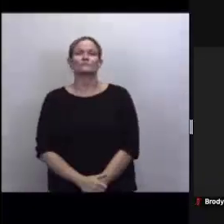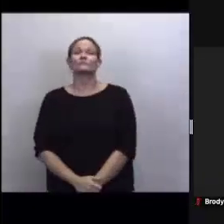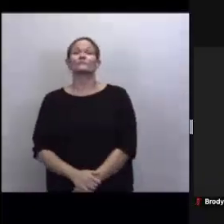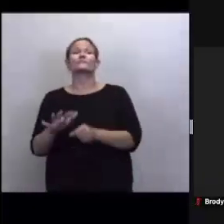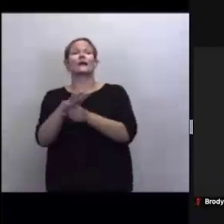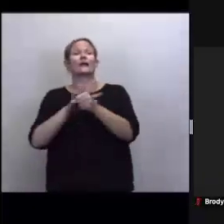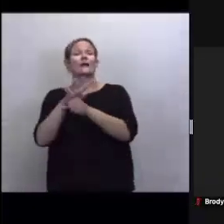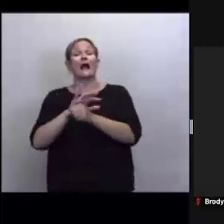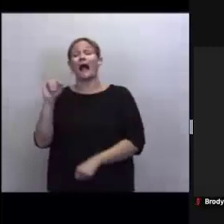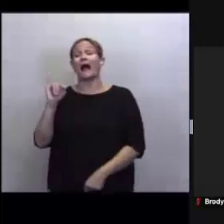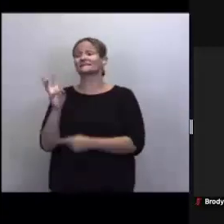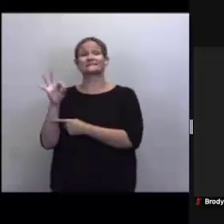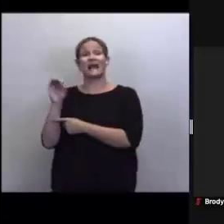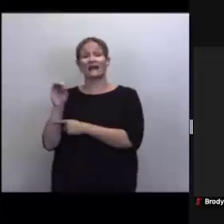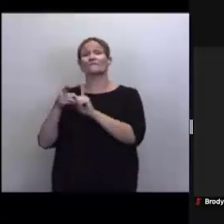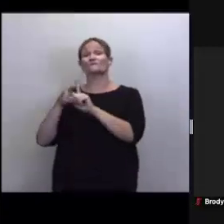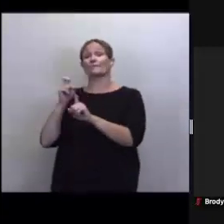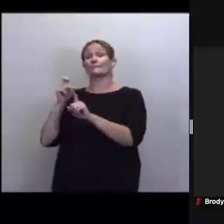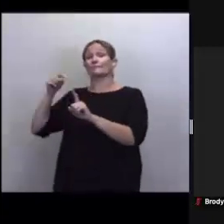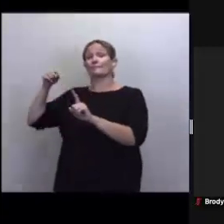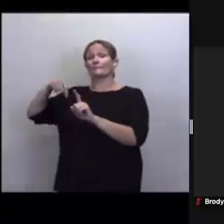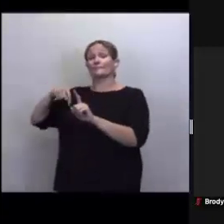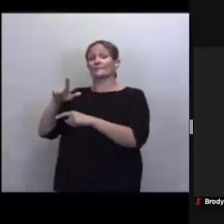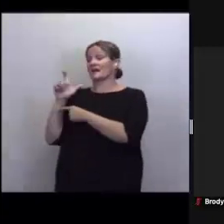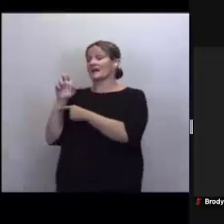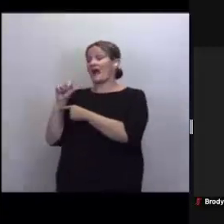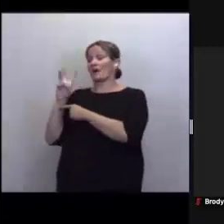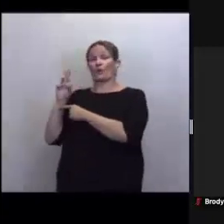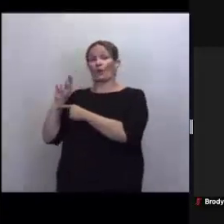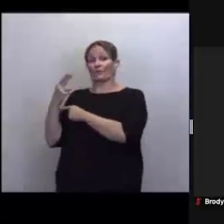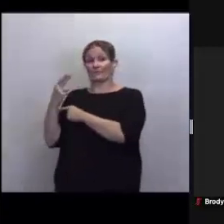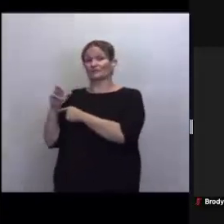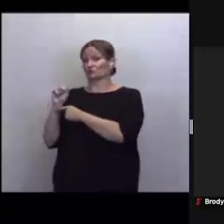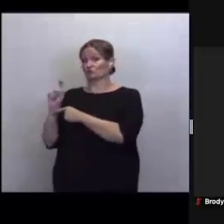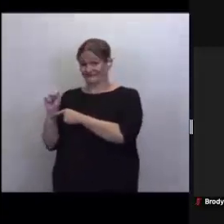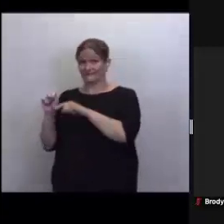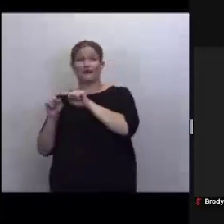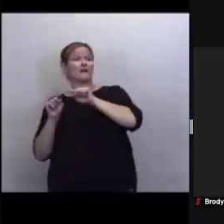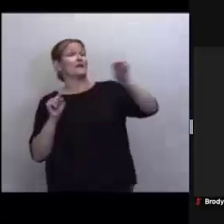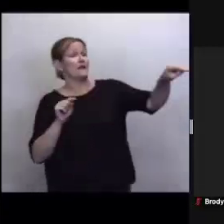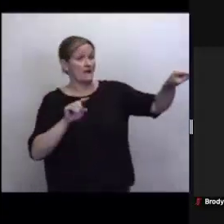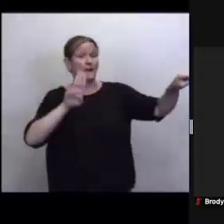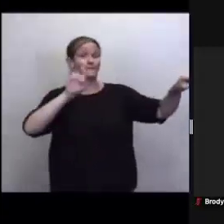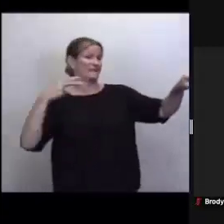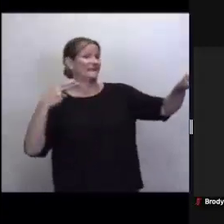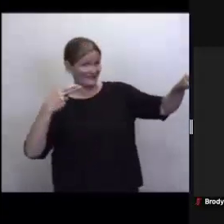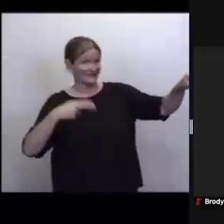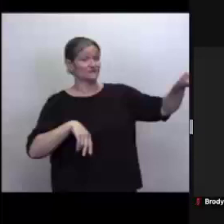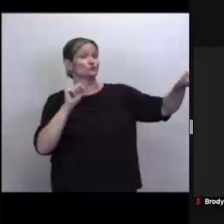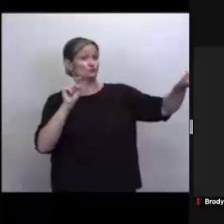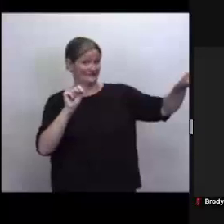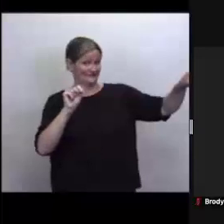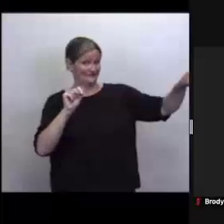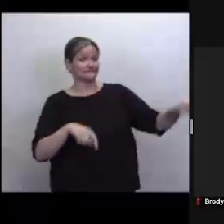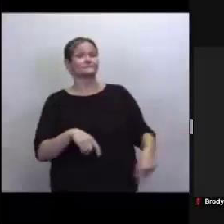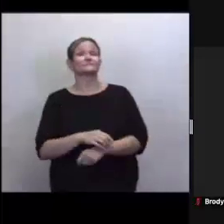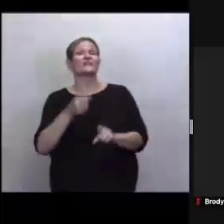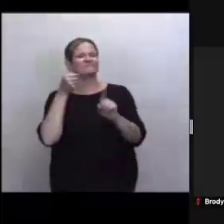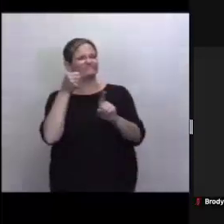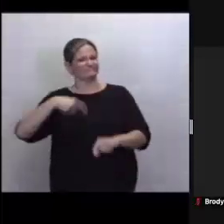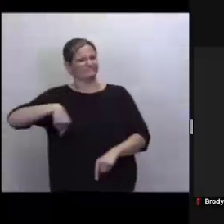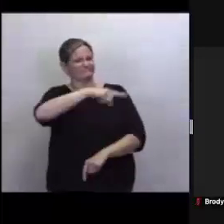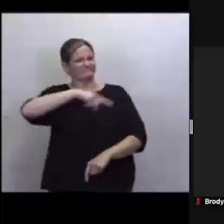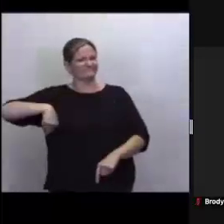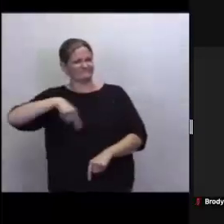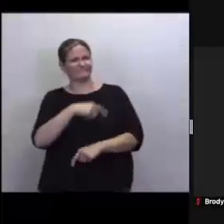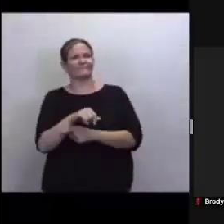Las partes de la I-690 entre calle Leavenworth y calle Beach y entre aproximadamente Hiawatha